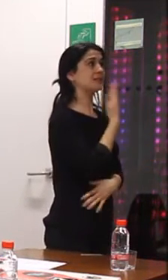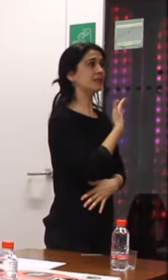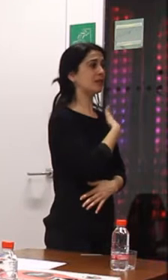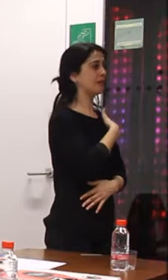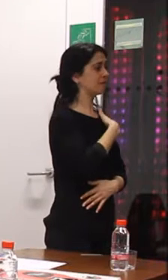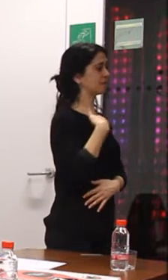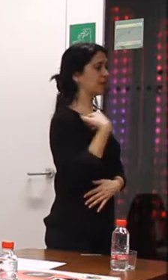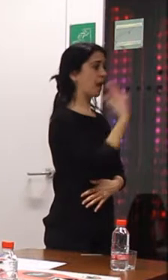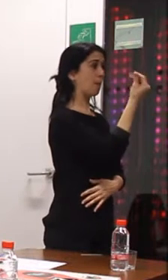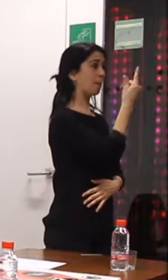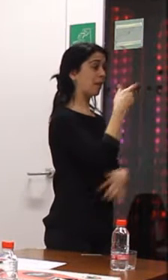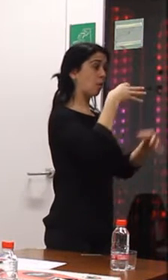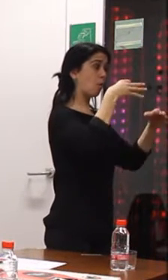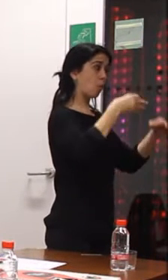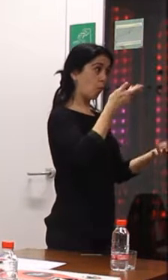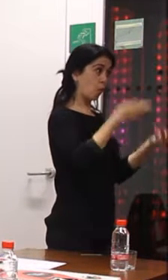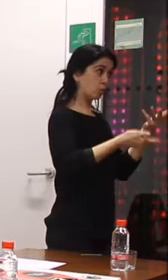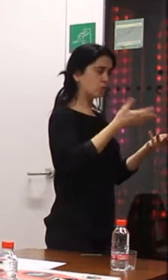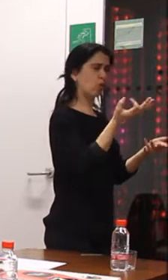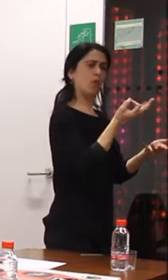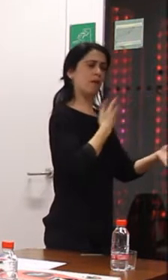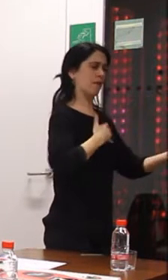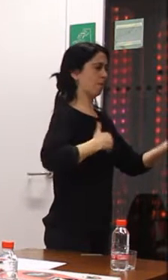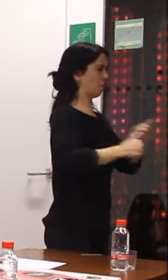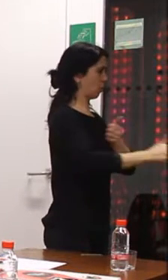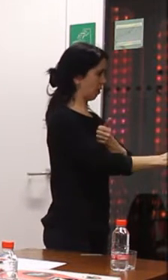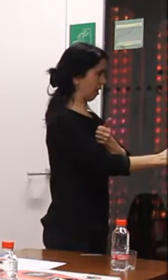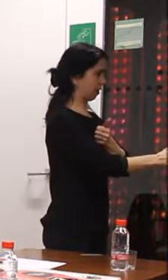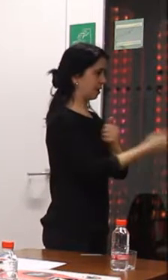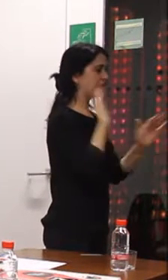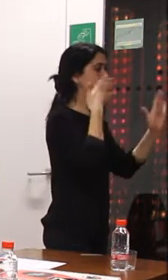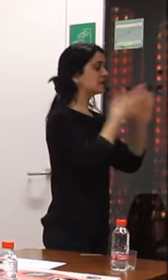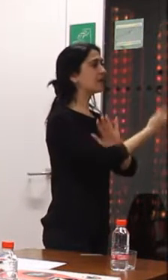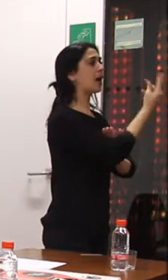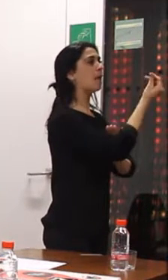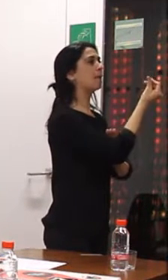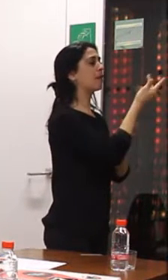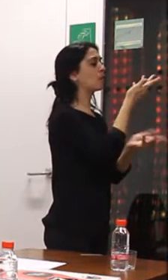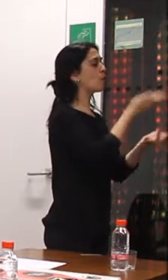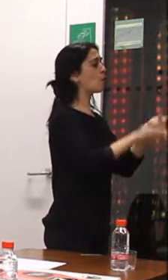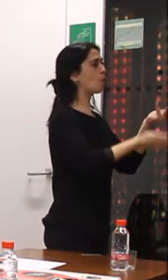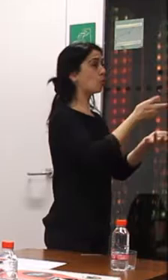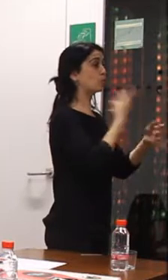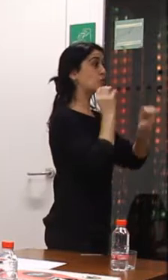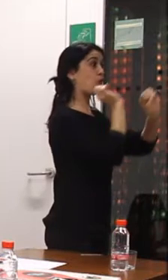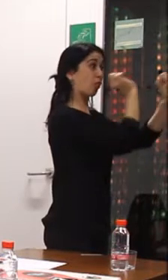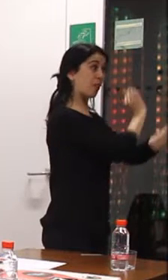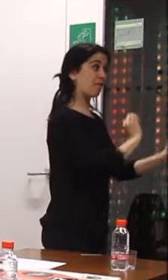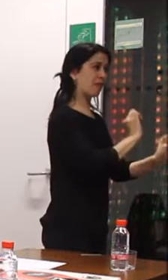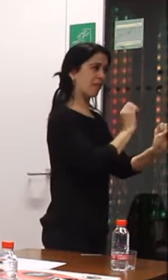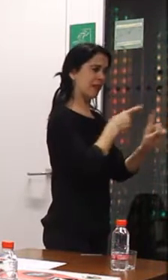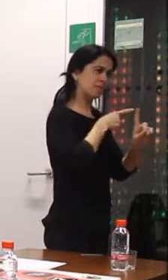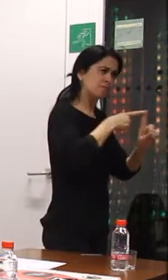ha de ser prioritario, ¿no? El defender el precio justo en el acceso energético